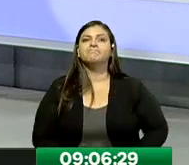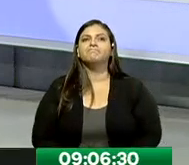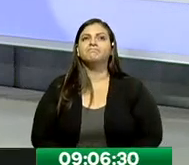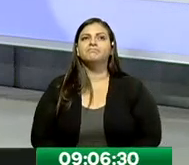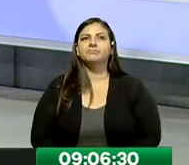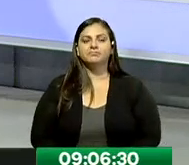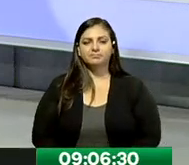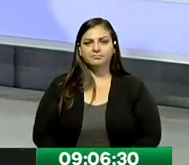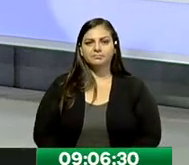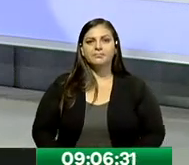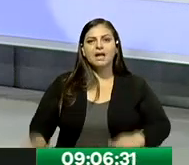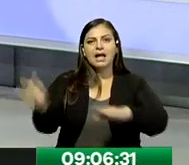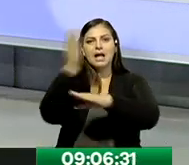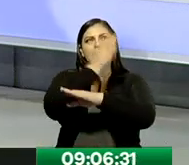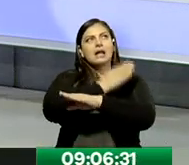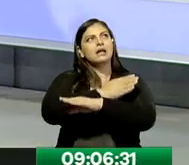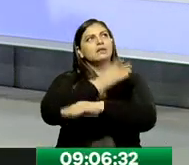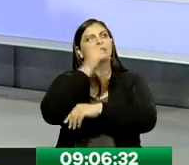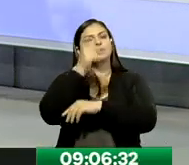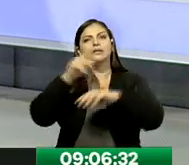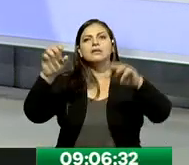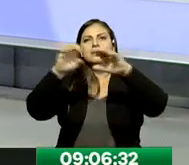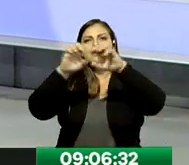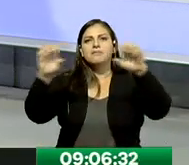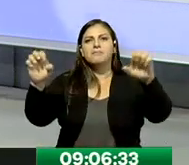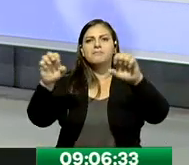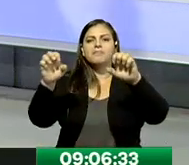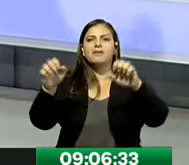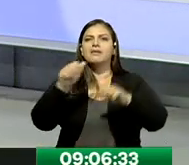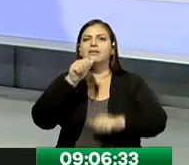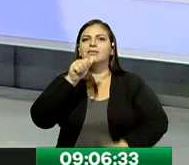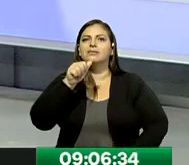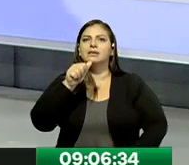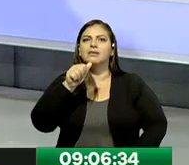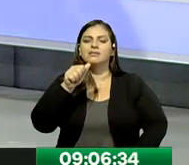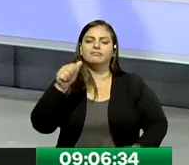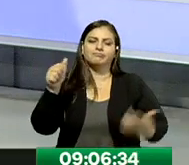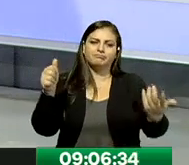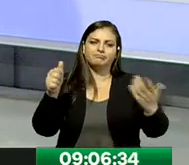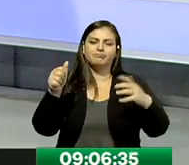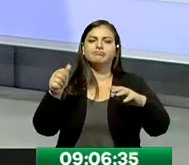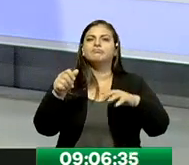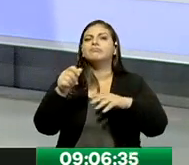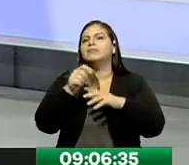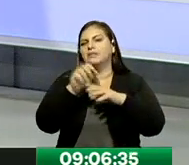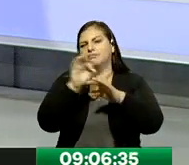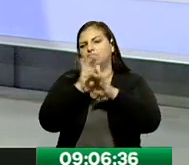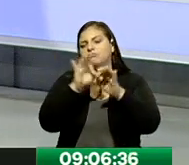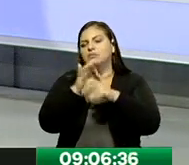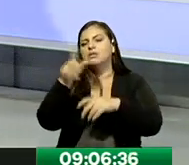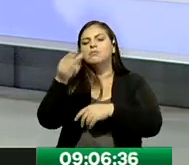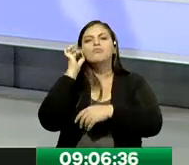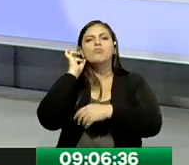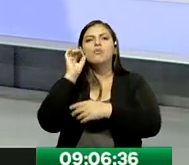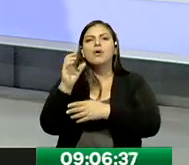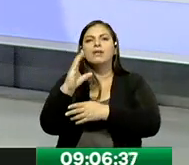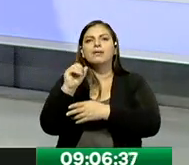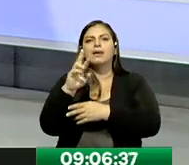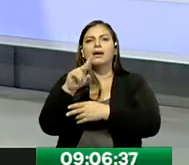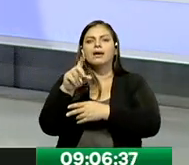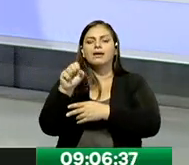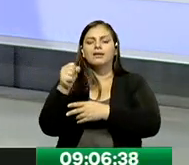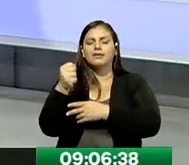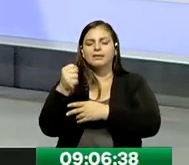decir a Carla Aguas la vez pasada, que ellos no podían decidir. Entonces que el señor alcalde ordene que Puerto Limpio disponga de